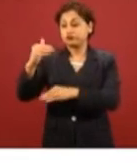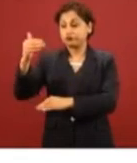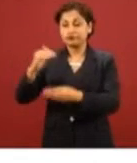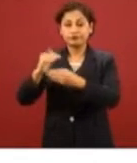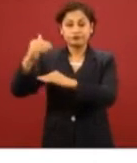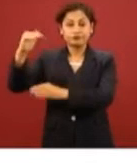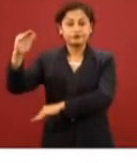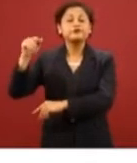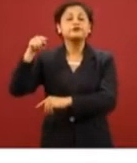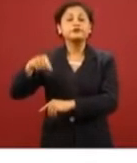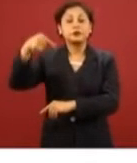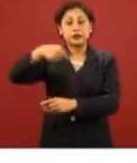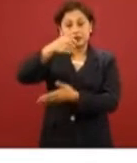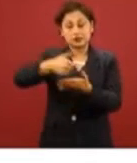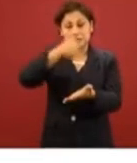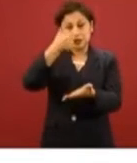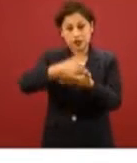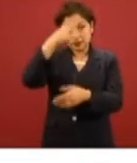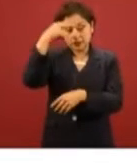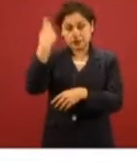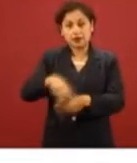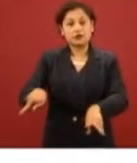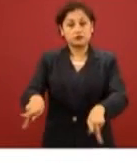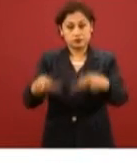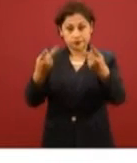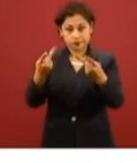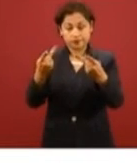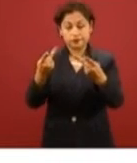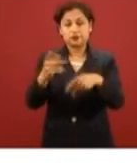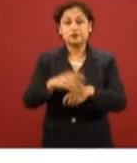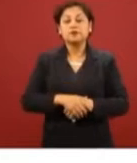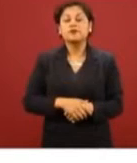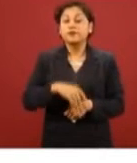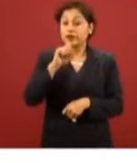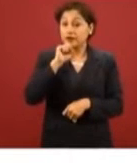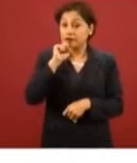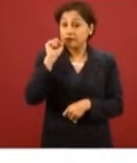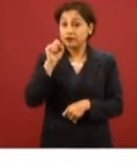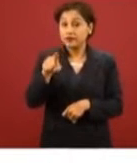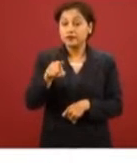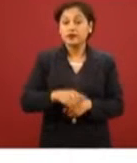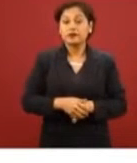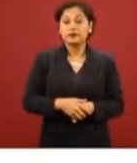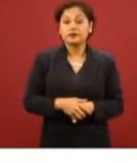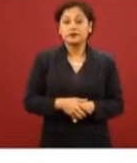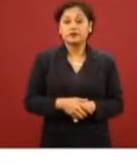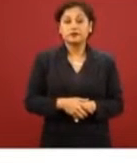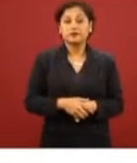en la Ciudad de México. Y está también, estamos informándoles que a